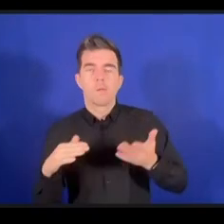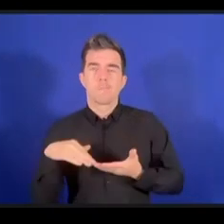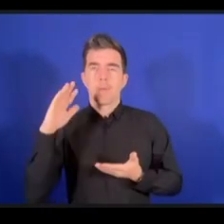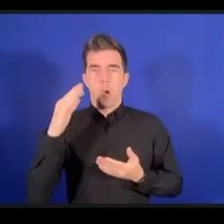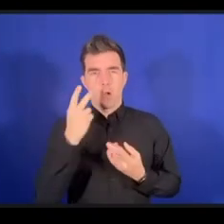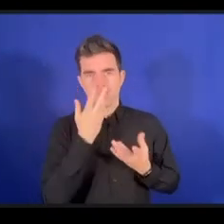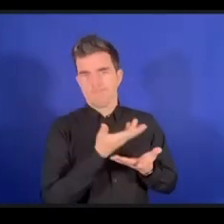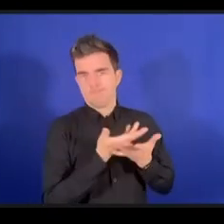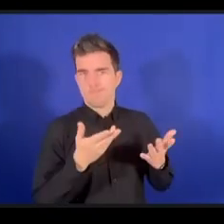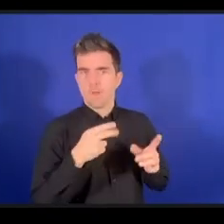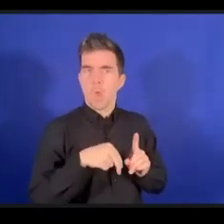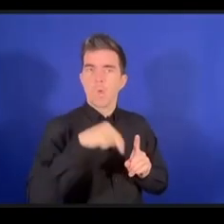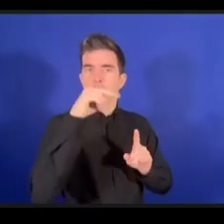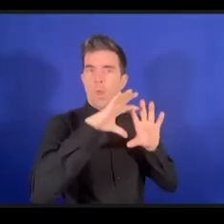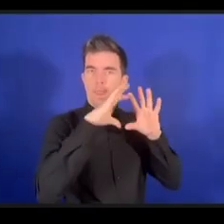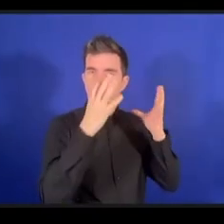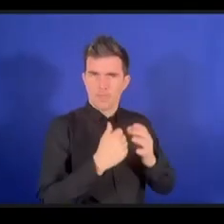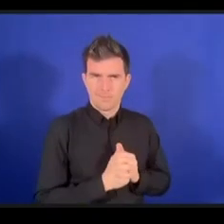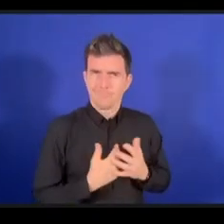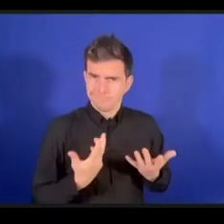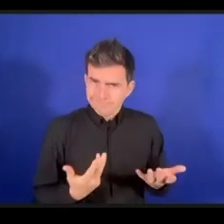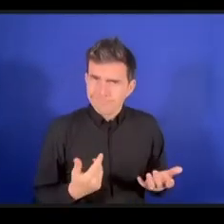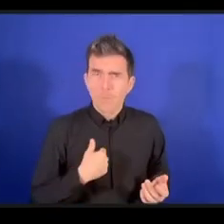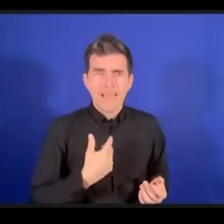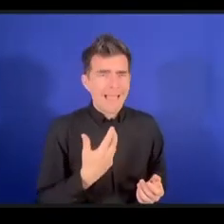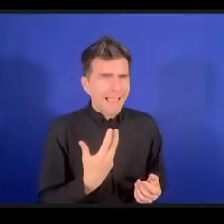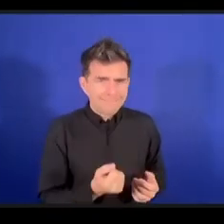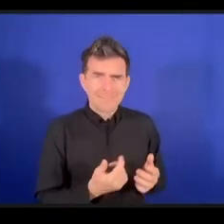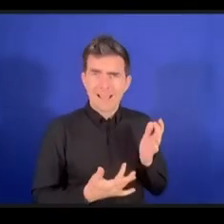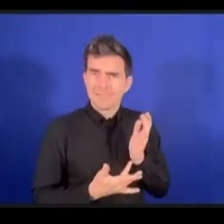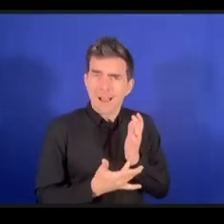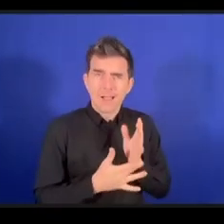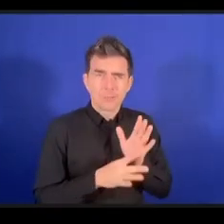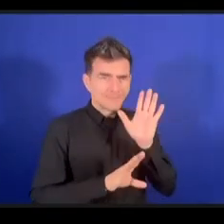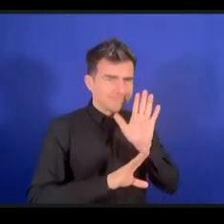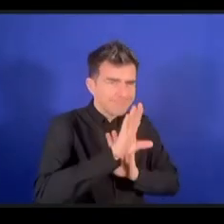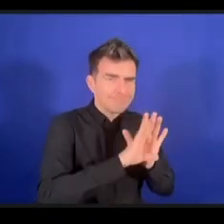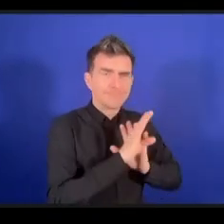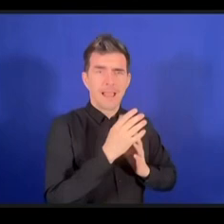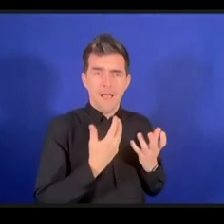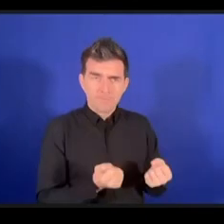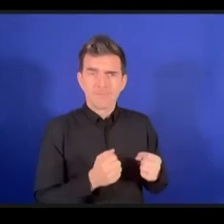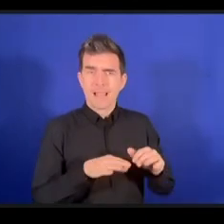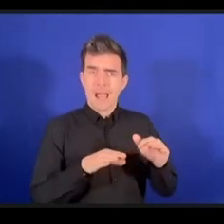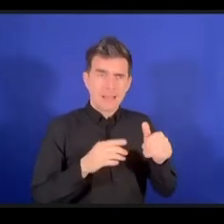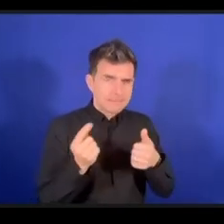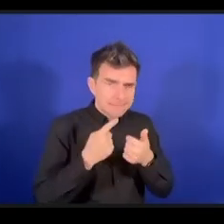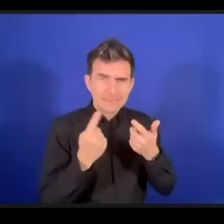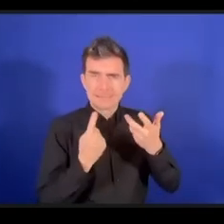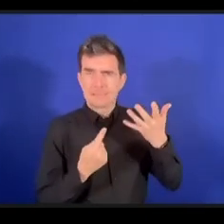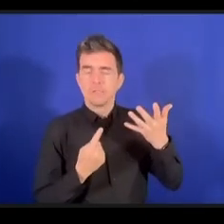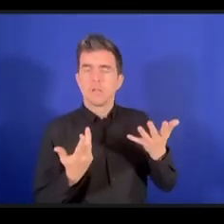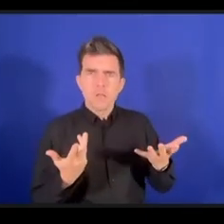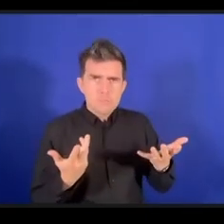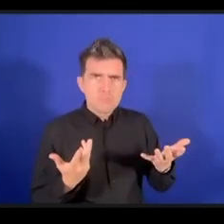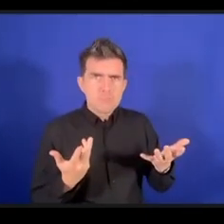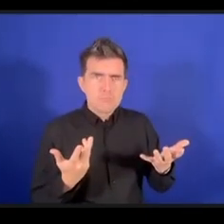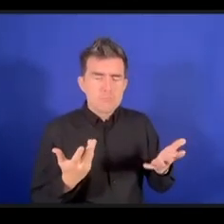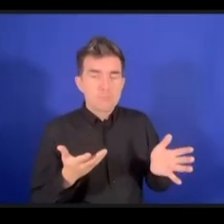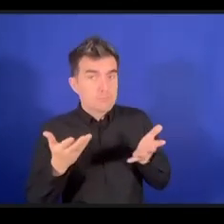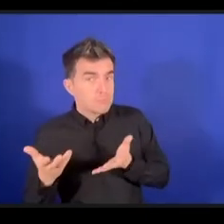accesibilidad que pueden obstaculizar a los usuarios en su interacción